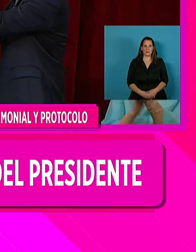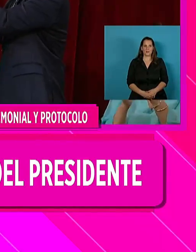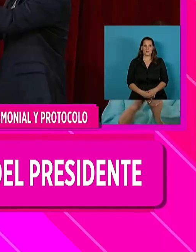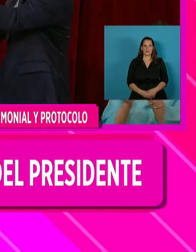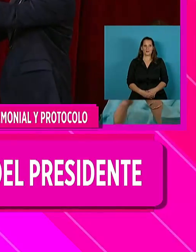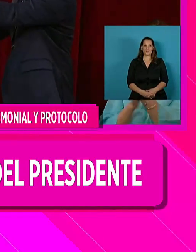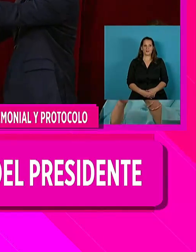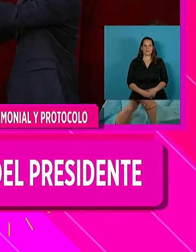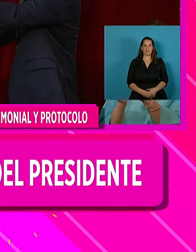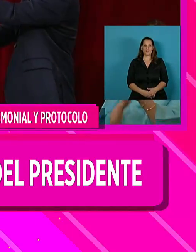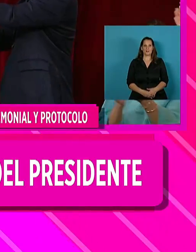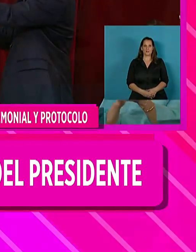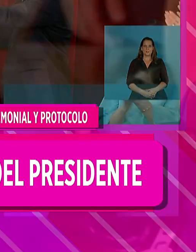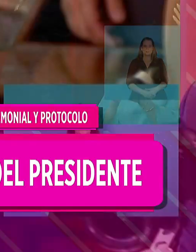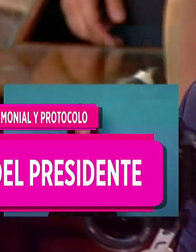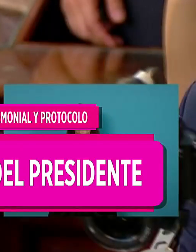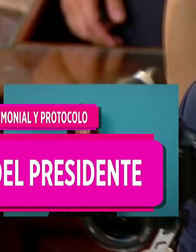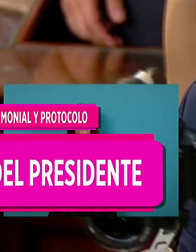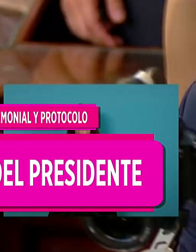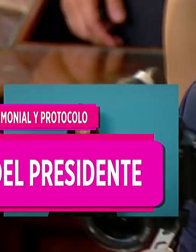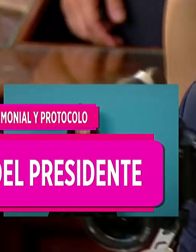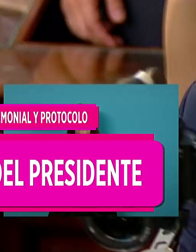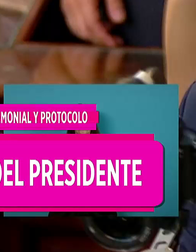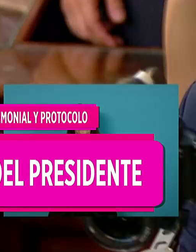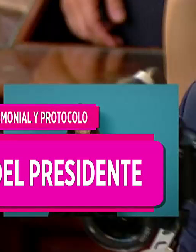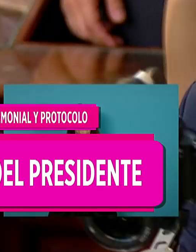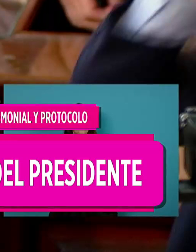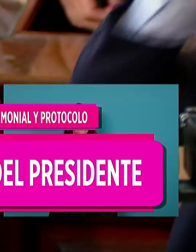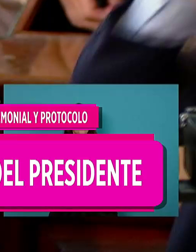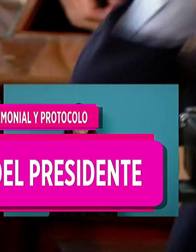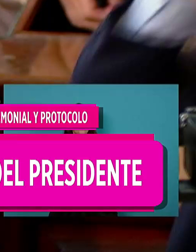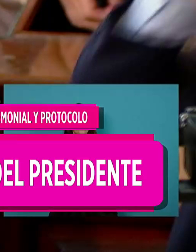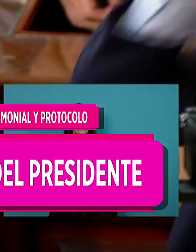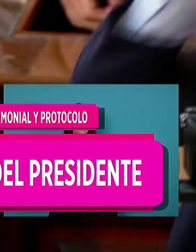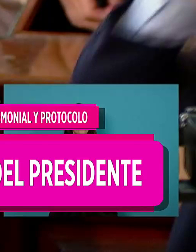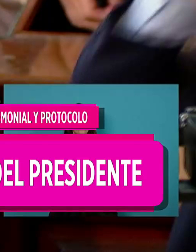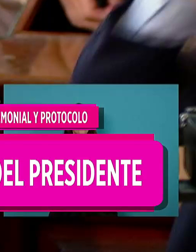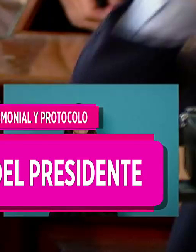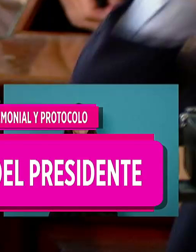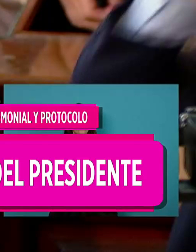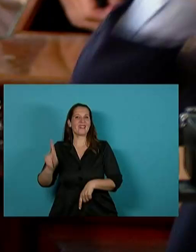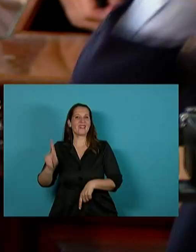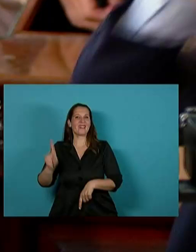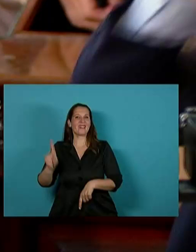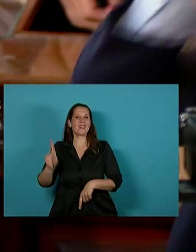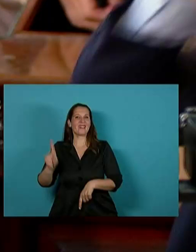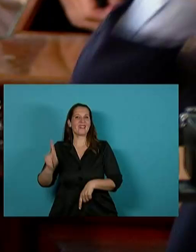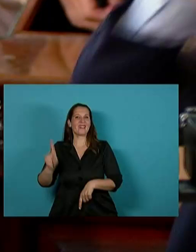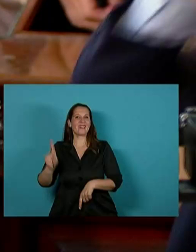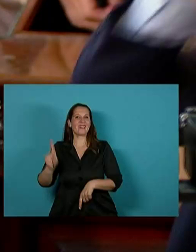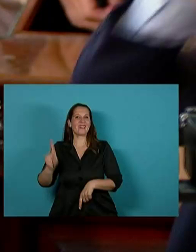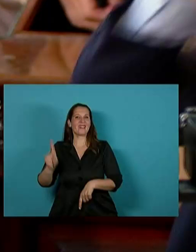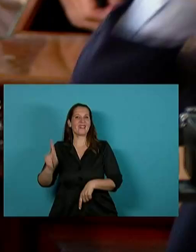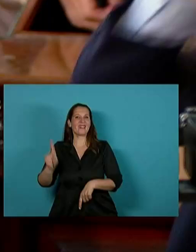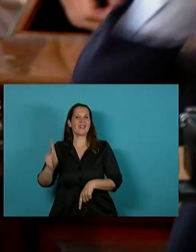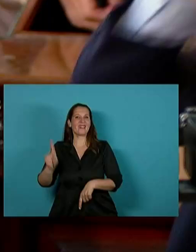gusta, muy... perdón, a mí me gusta lo que está sucediendo, me gusta lo que yo está pasando en el país en el sentido de que. Habla de nosotros ahí como está, sociedad. Mirá, ahí está, ahí está,